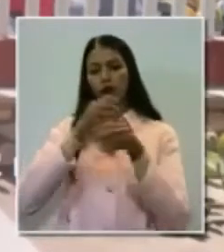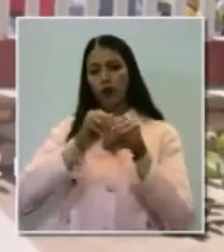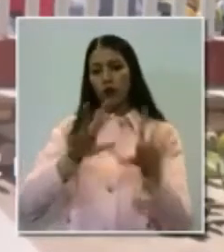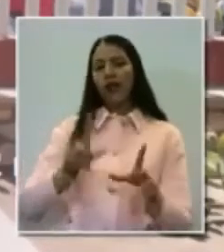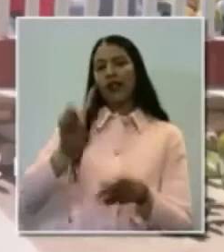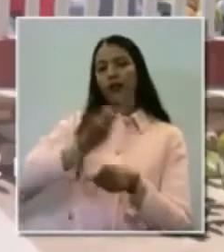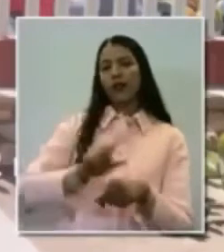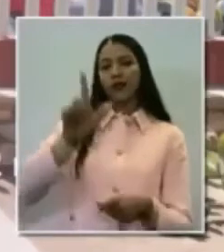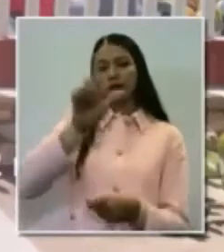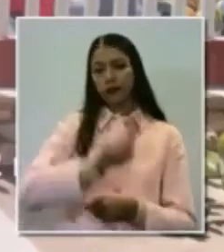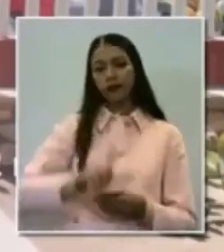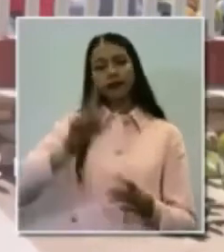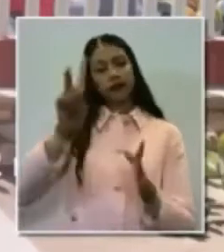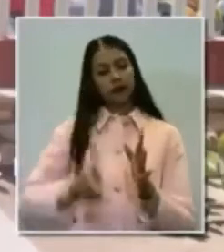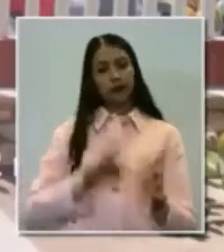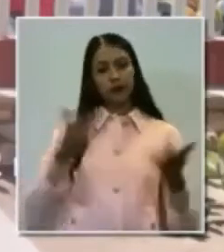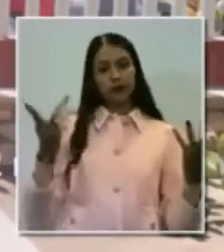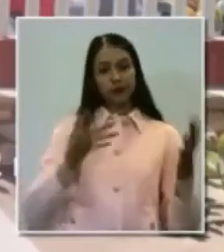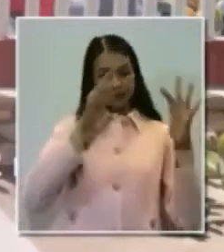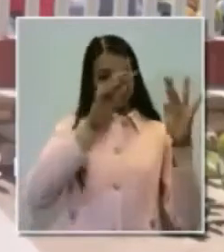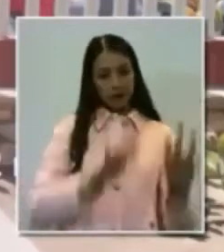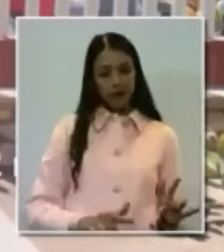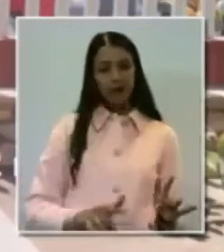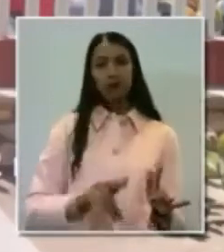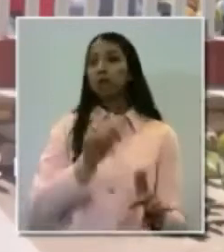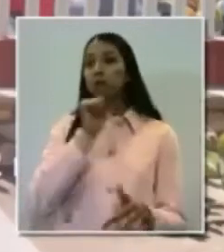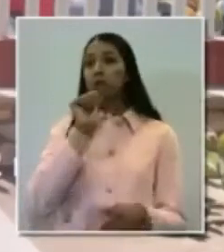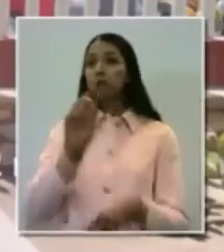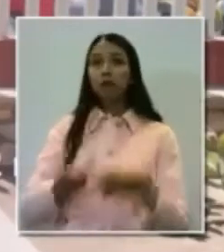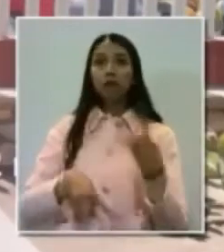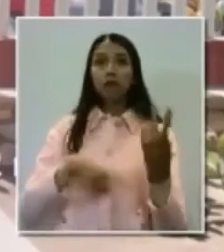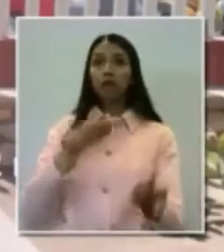lunes, volveremos a levantar y quienes no se presenten, pues seguiremos